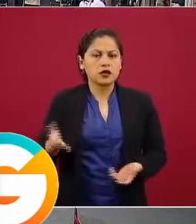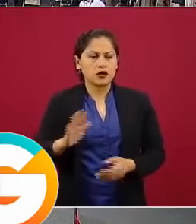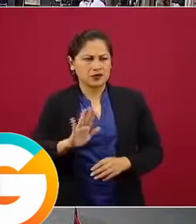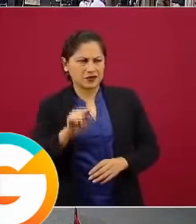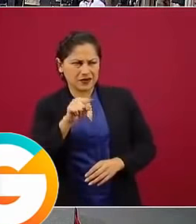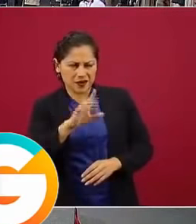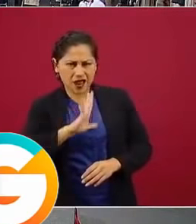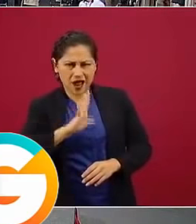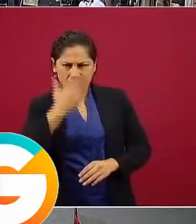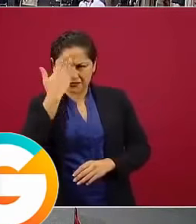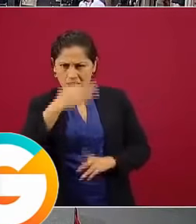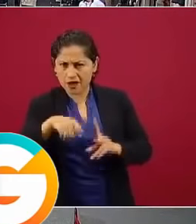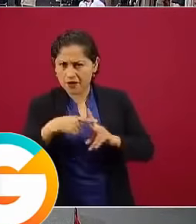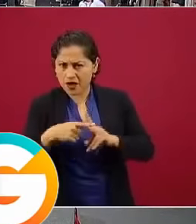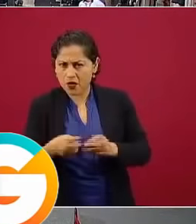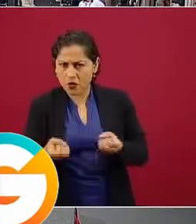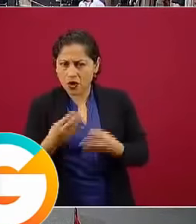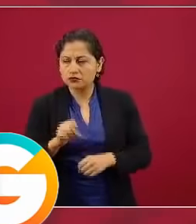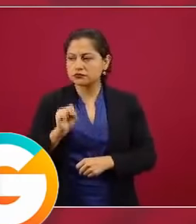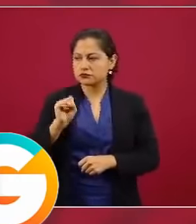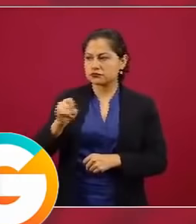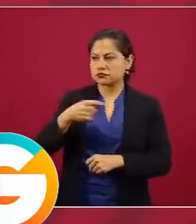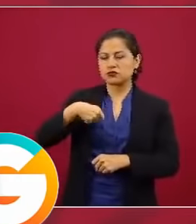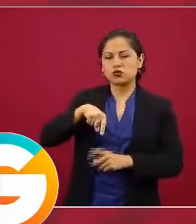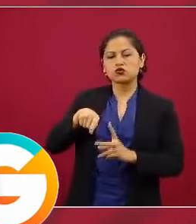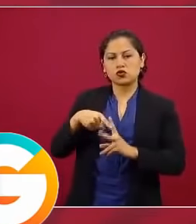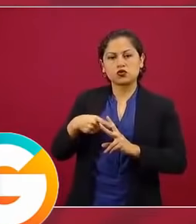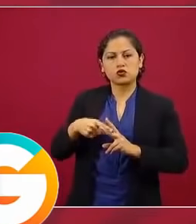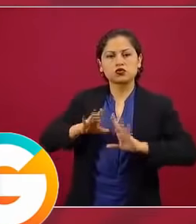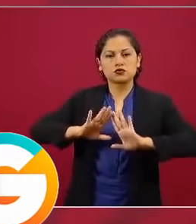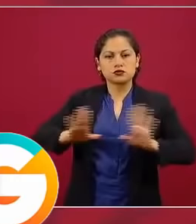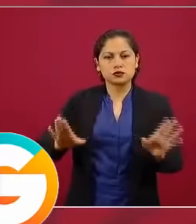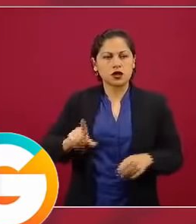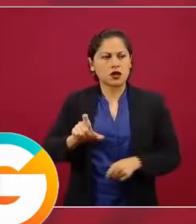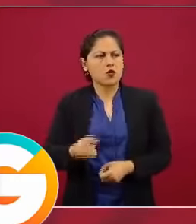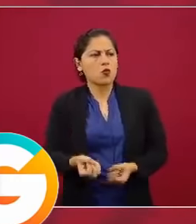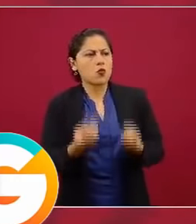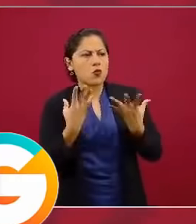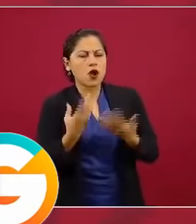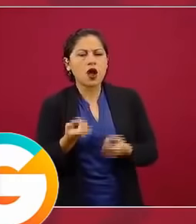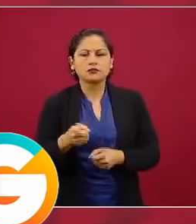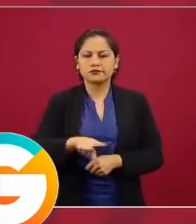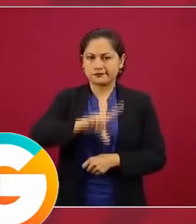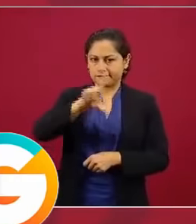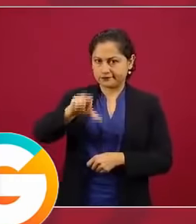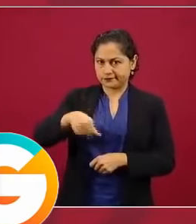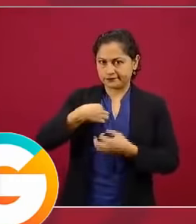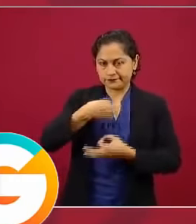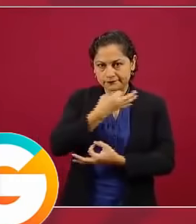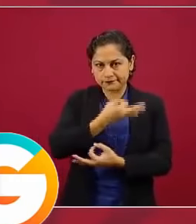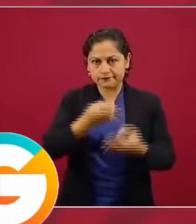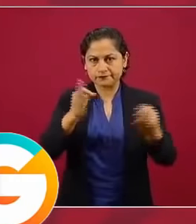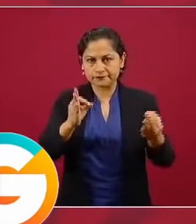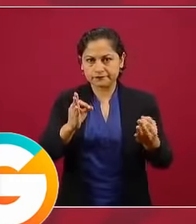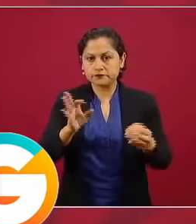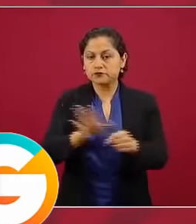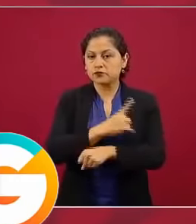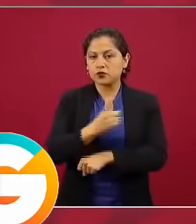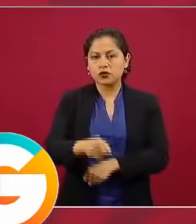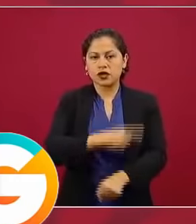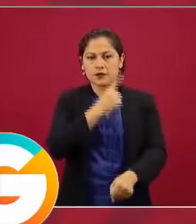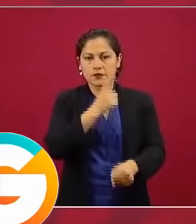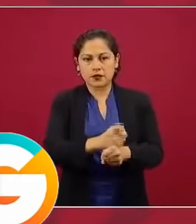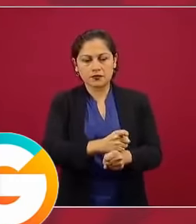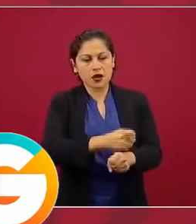¿De cuánto es más o menos, señor presidente? En su momento vamos a informar, porque queremos hablar con las empresas primero, una por